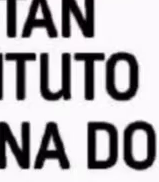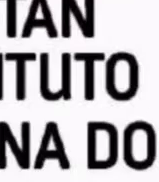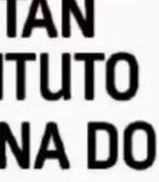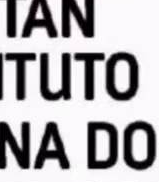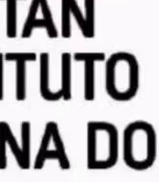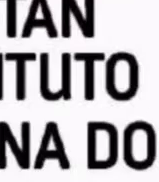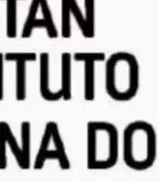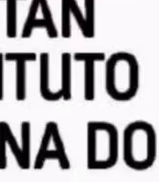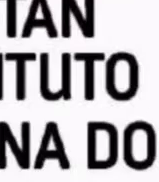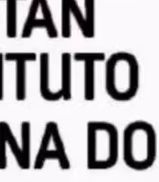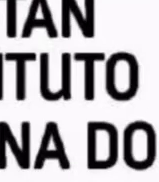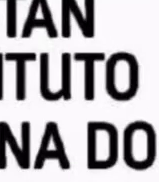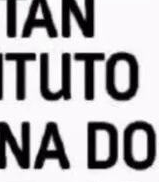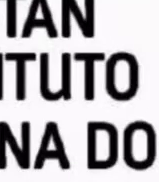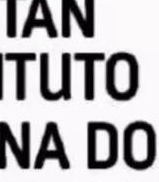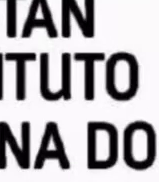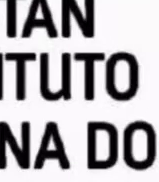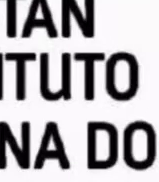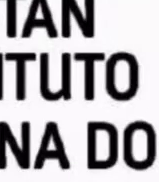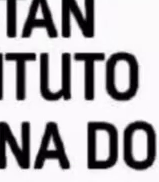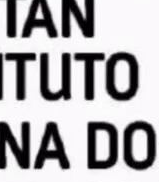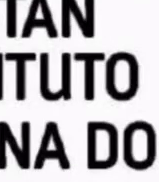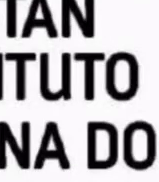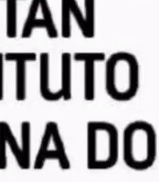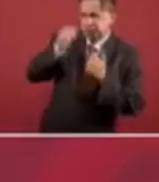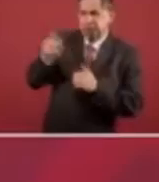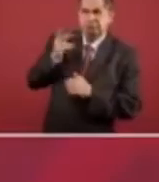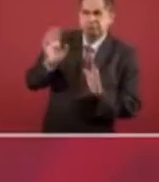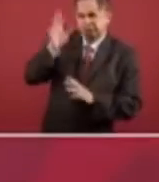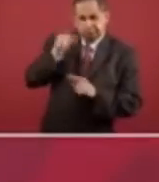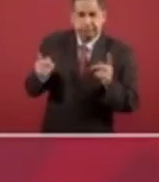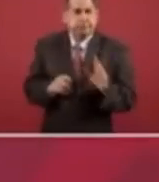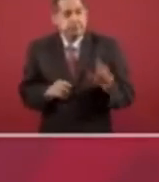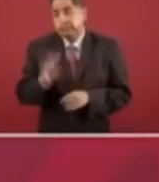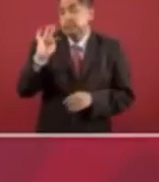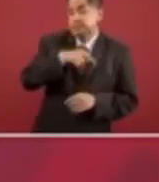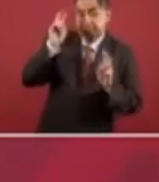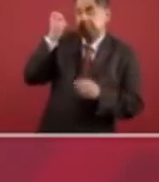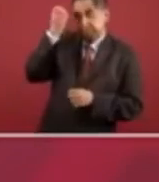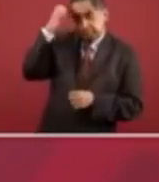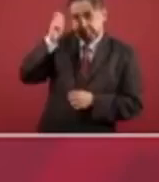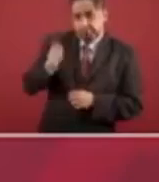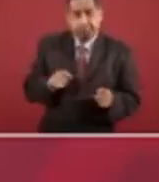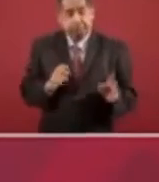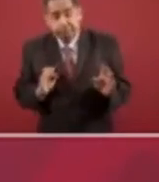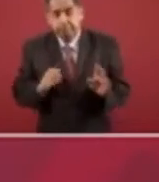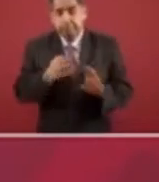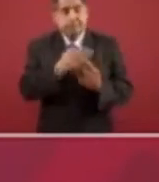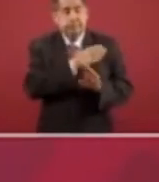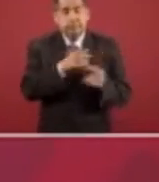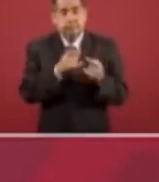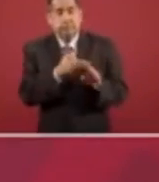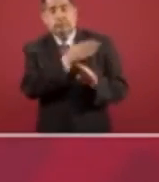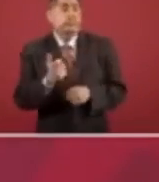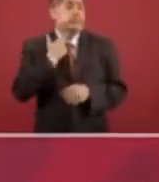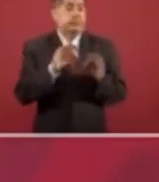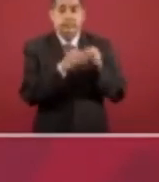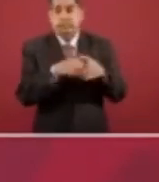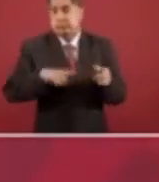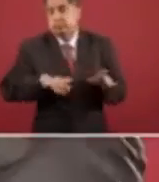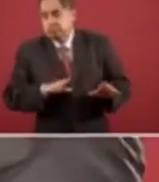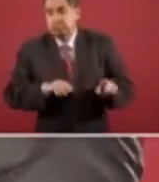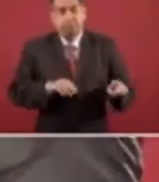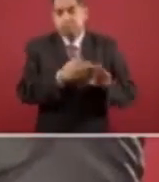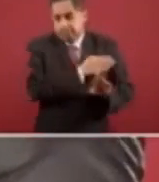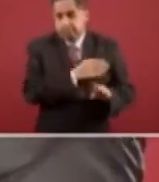Los que no están de acuerdo con nuestra política, los expertos, que se quedaron pues, con el otro modelo,